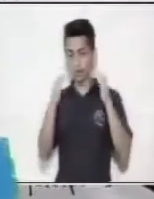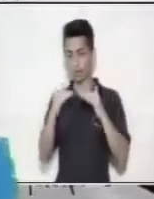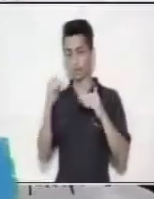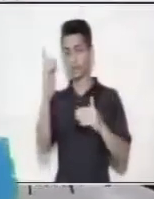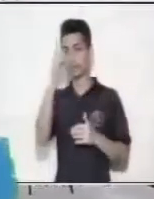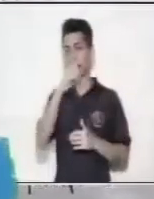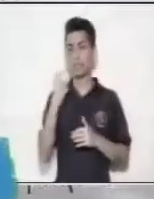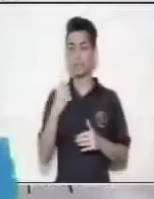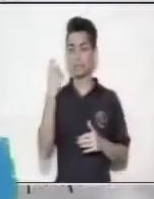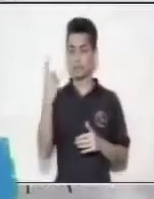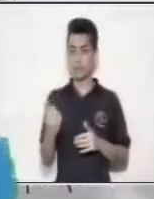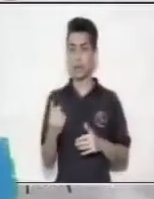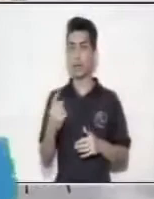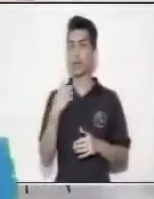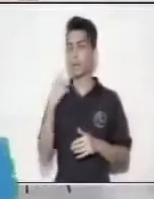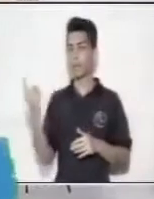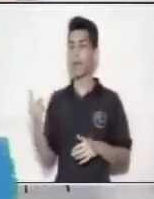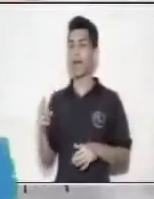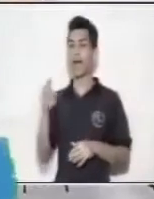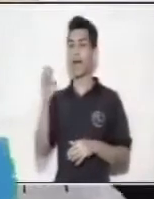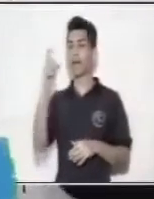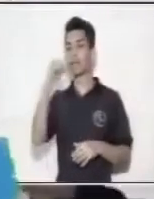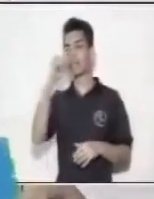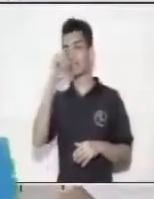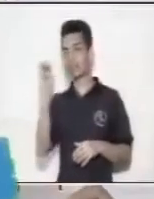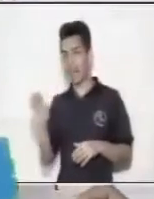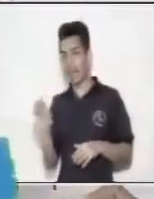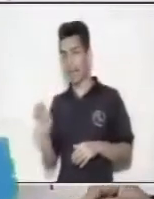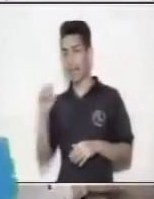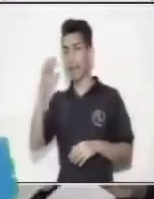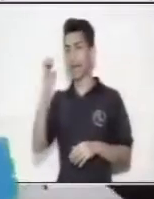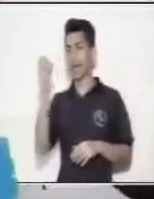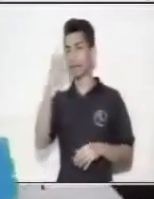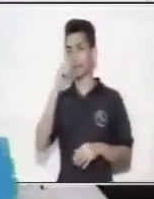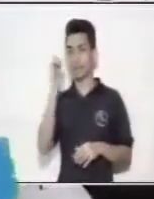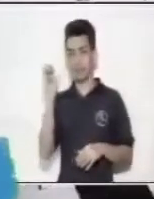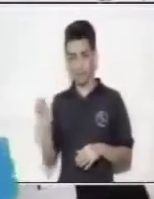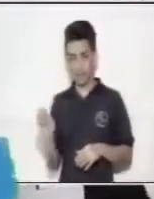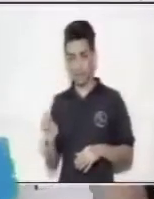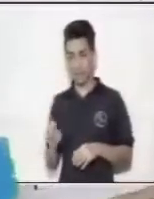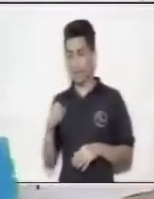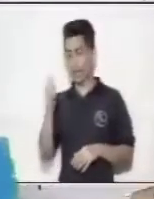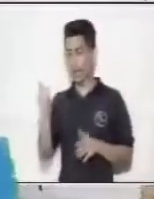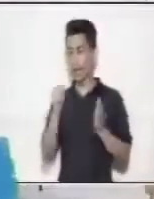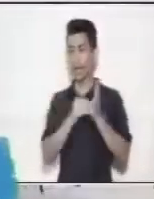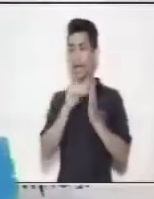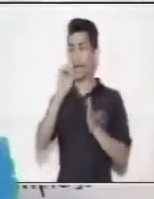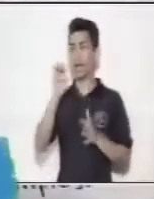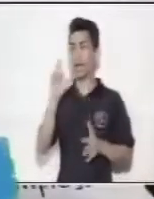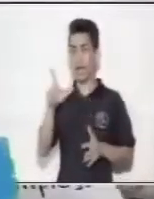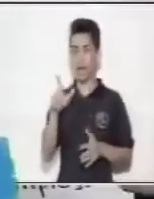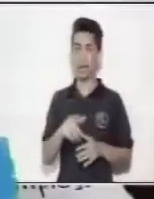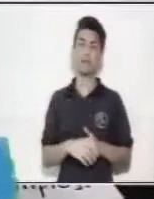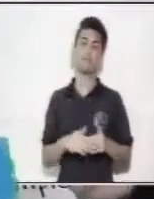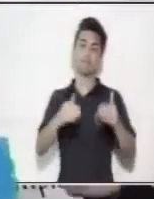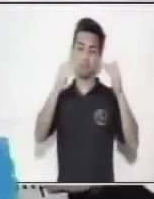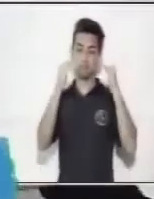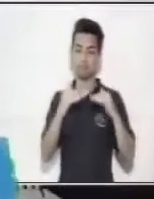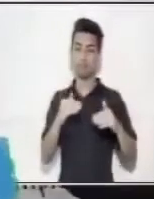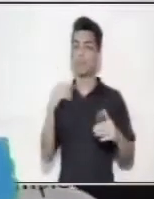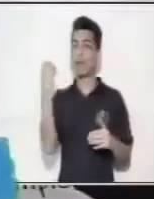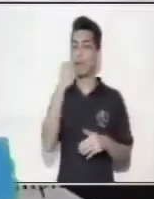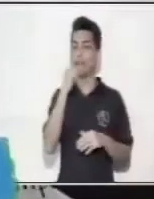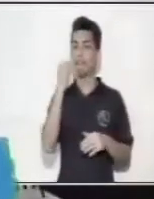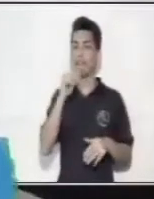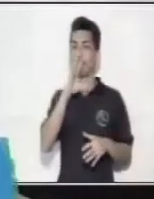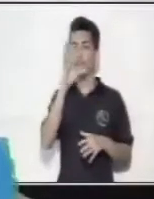este, ese, aquel. Tenemos también los femeninos, pero vamos a hablar primero en